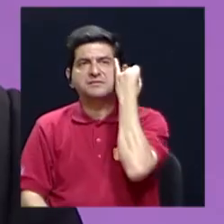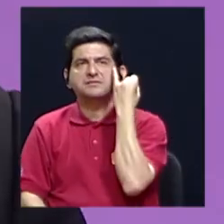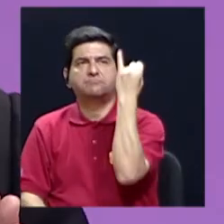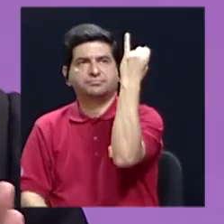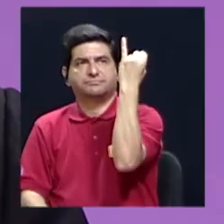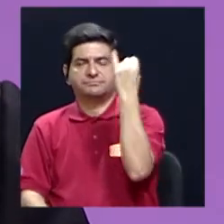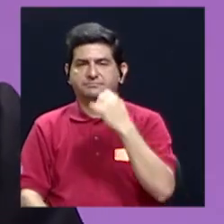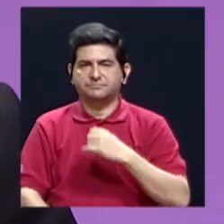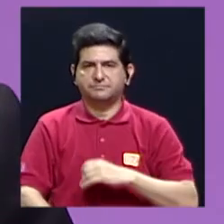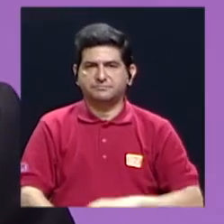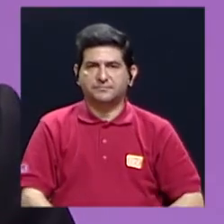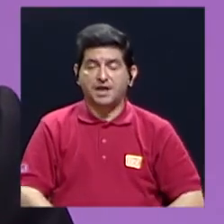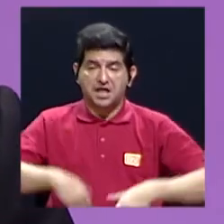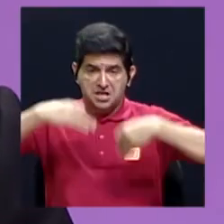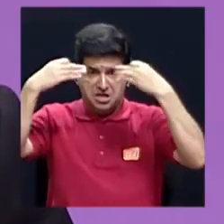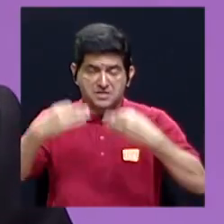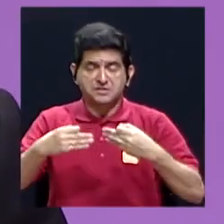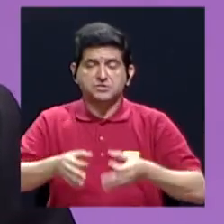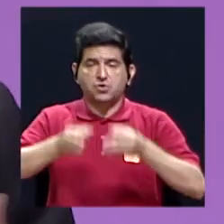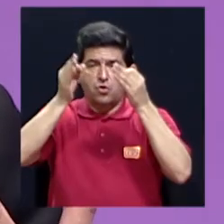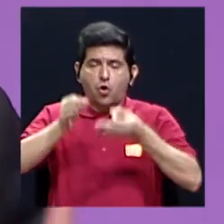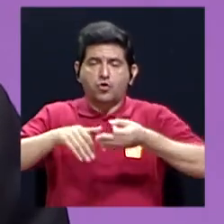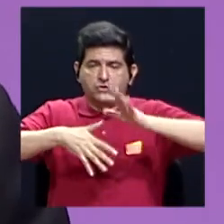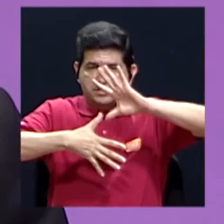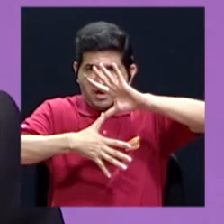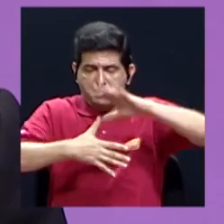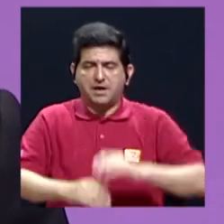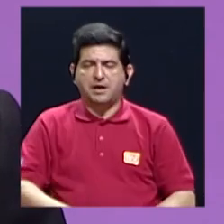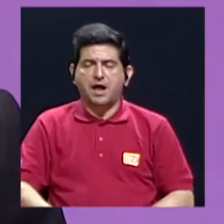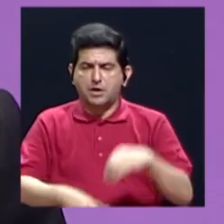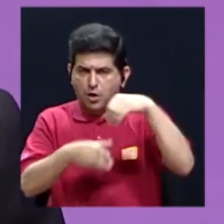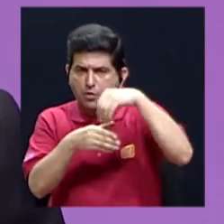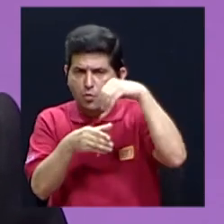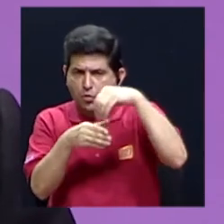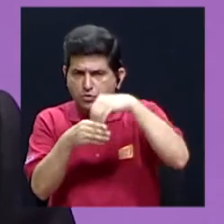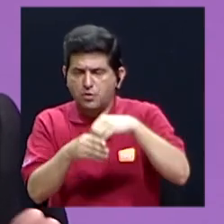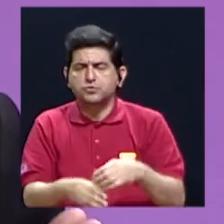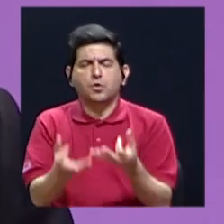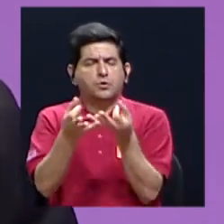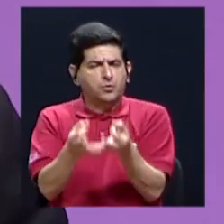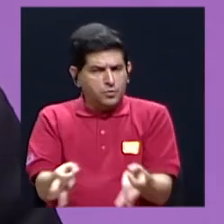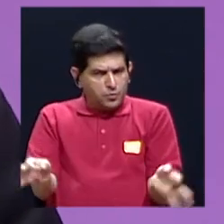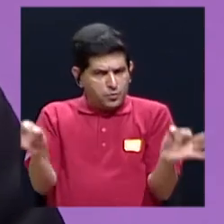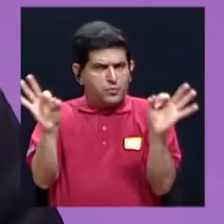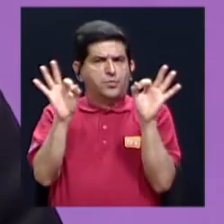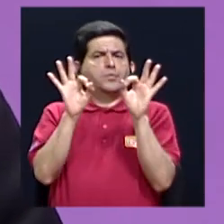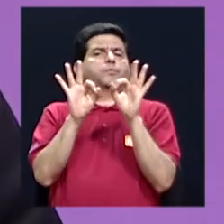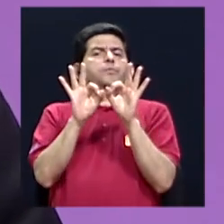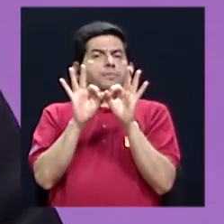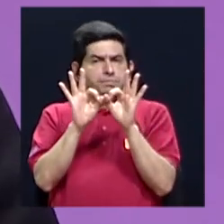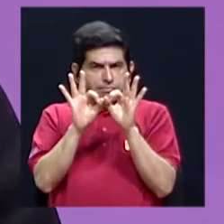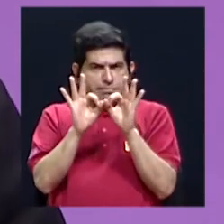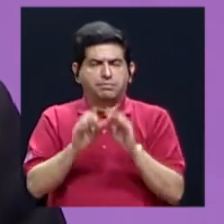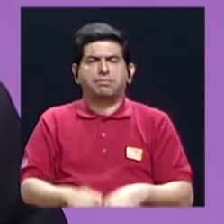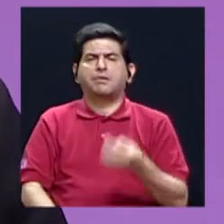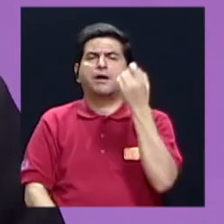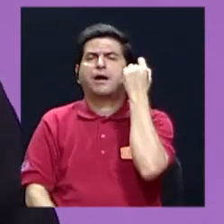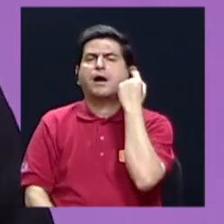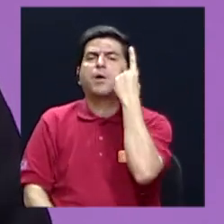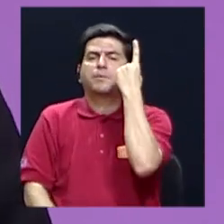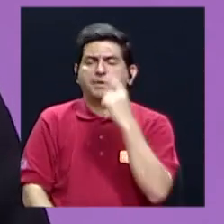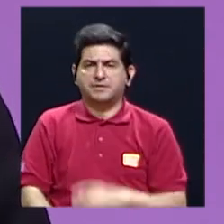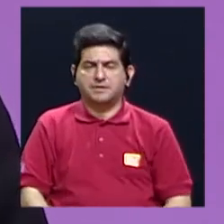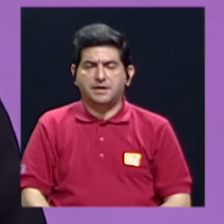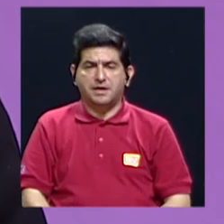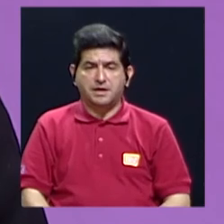en ese concepto. Y la sentencia de la Corte Interamericana ha dado un aporte, digamos, muy relevante al entender que, bueno,